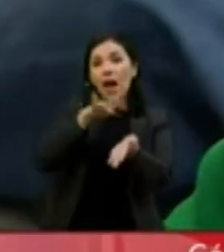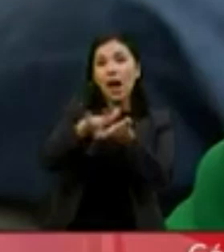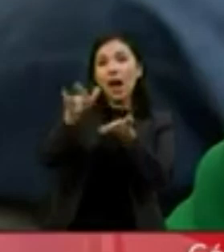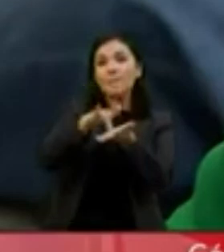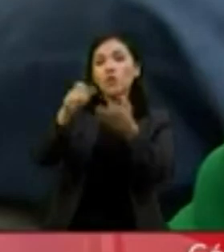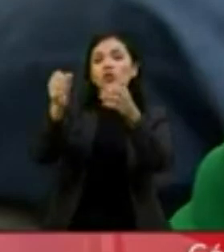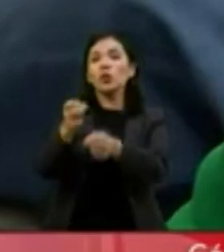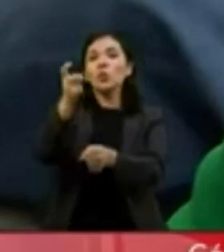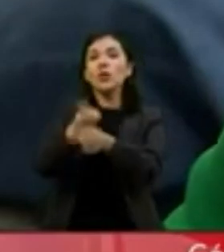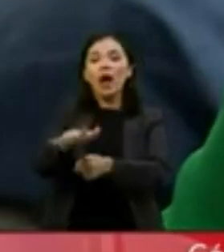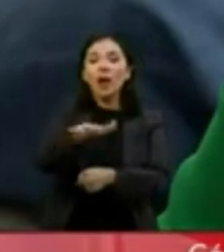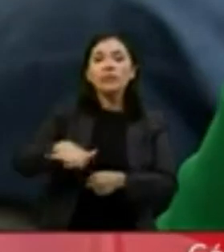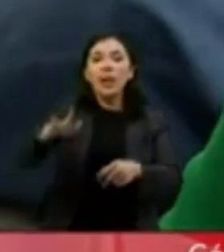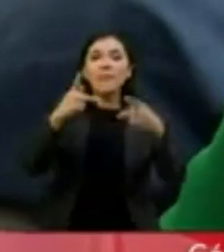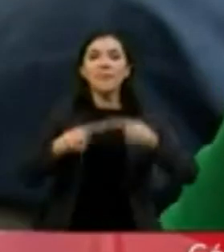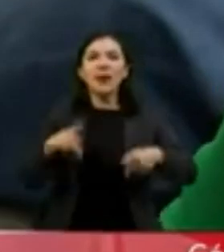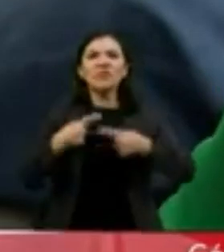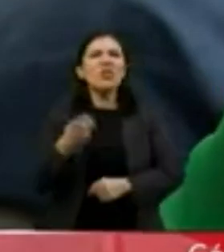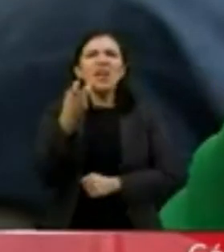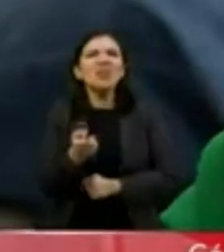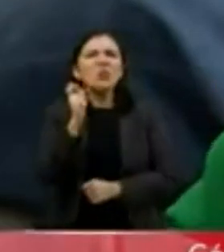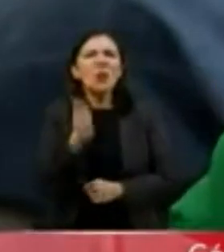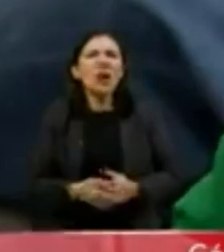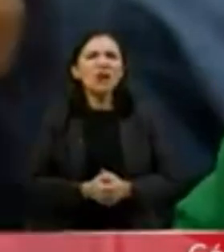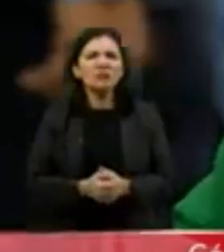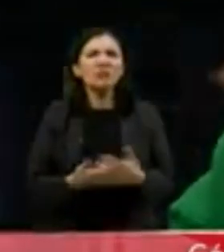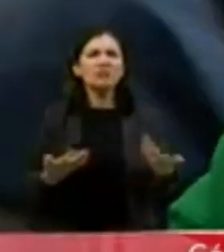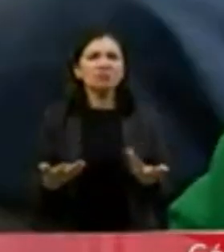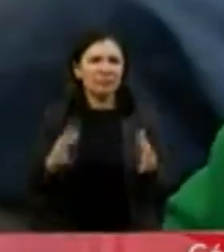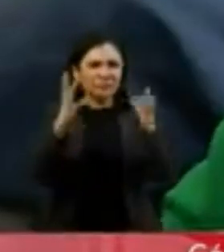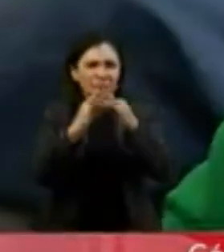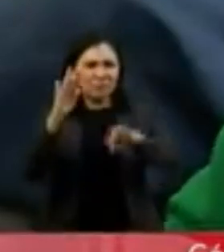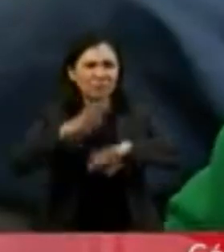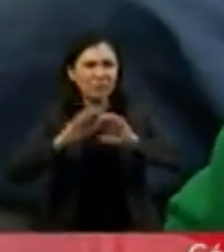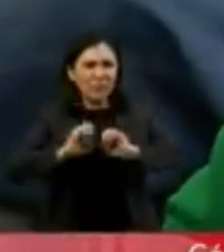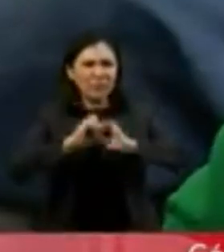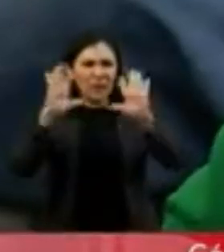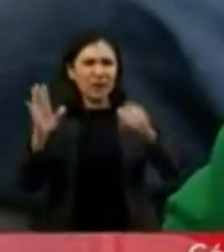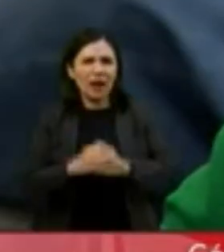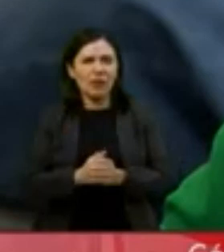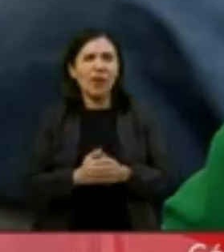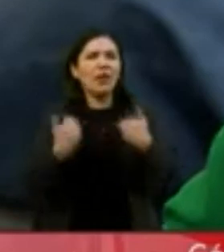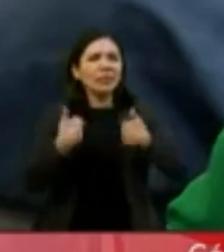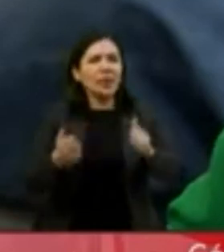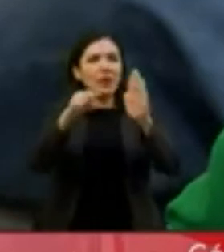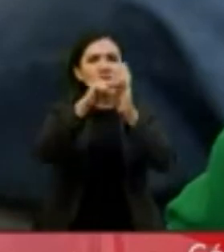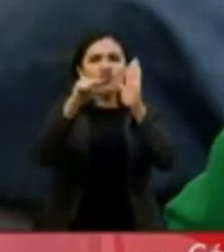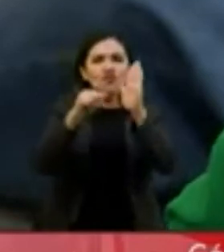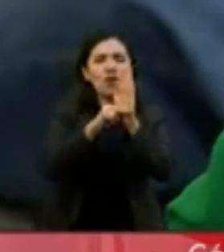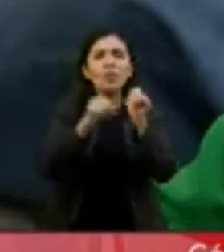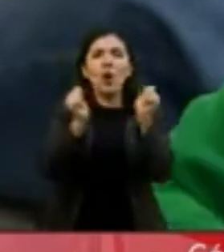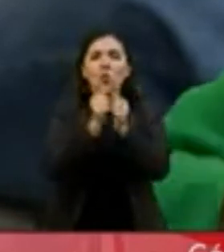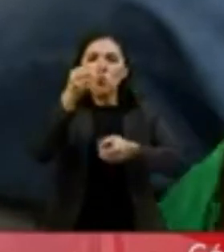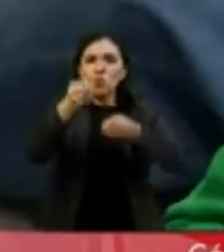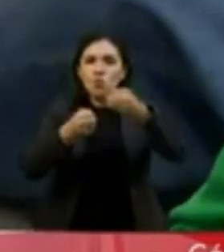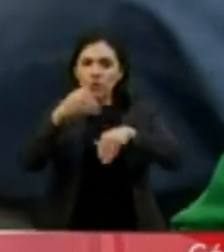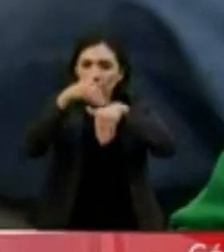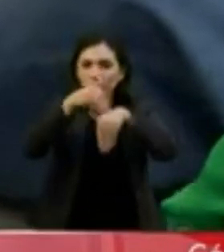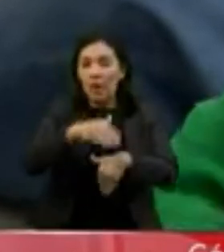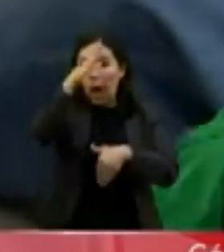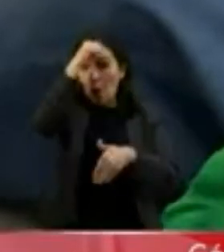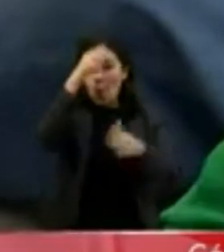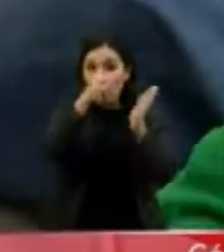en la seguridad pública qué es esto vamos a hablar claro con normatividad con el marco jurídico que se